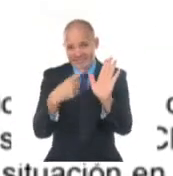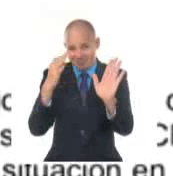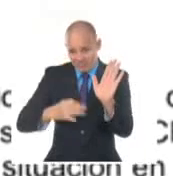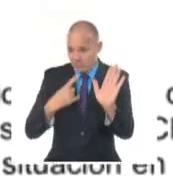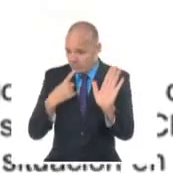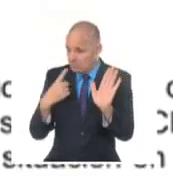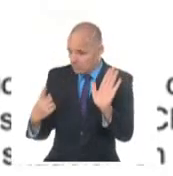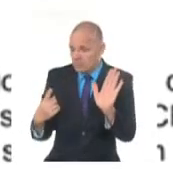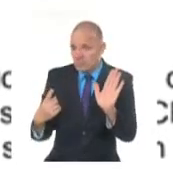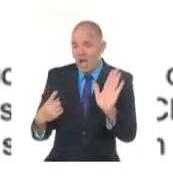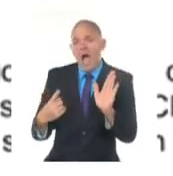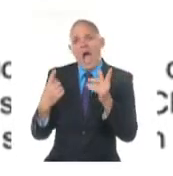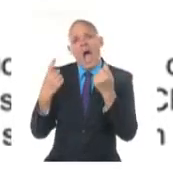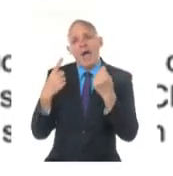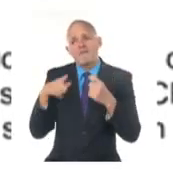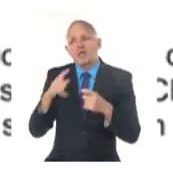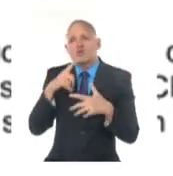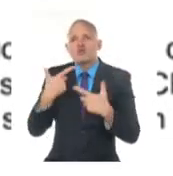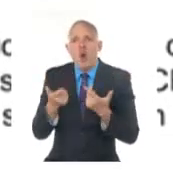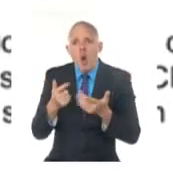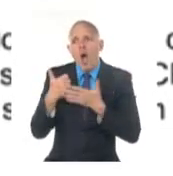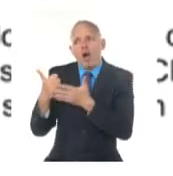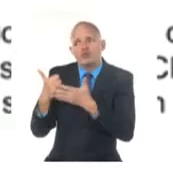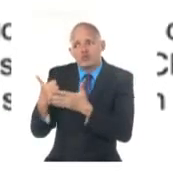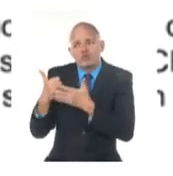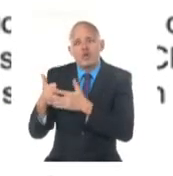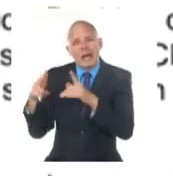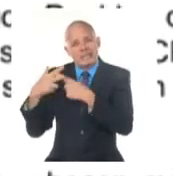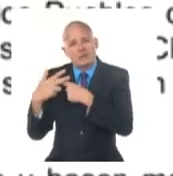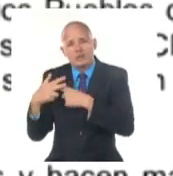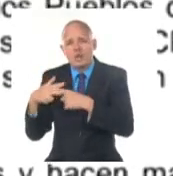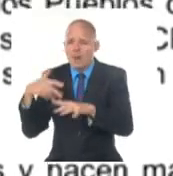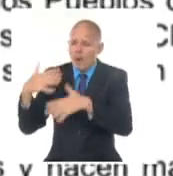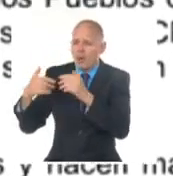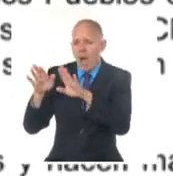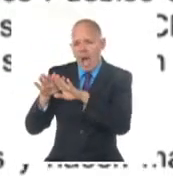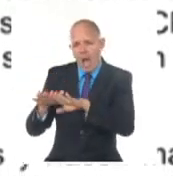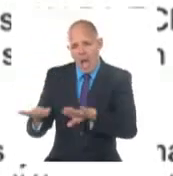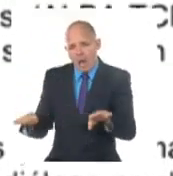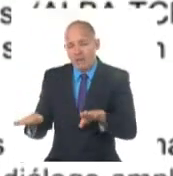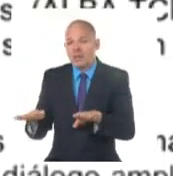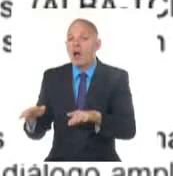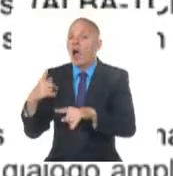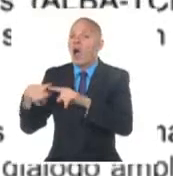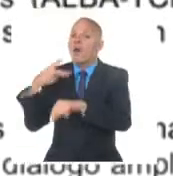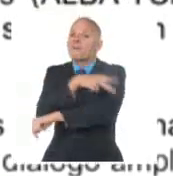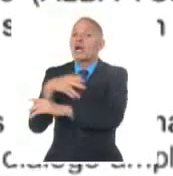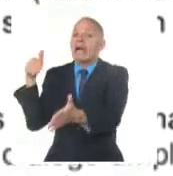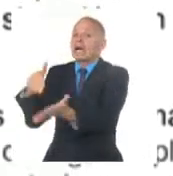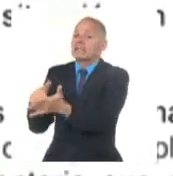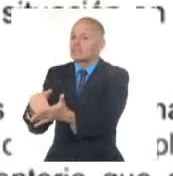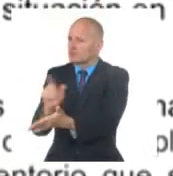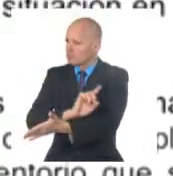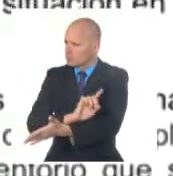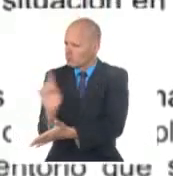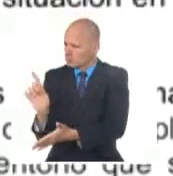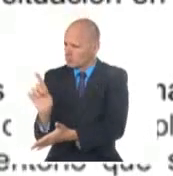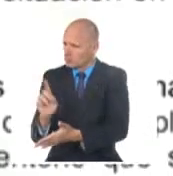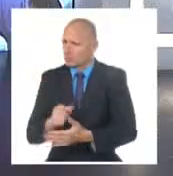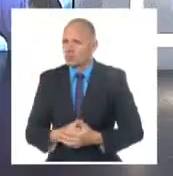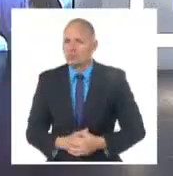regional reiteró la necesidad de mecanismos de cooperación efectivos sin injerencia que resuelvan las necesidades del pueblo haitiano.